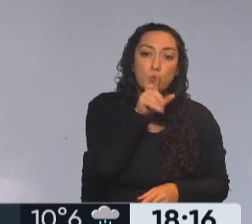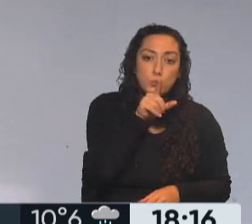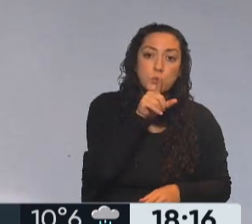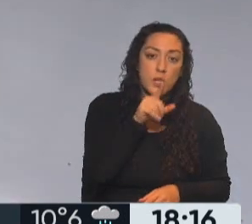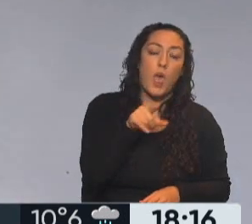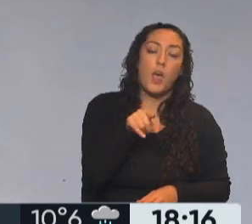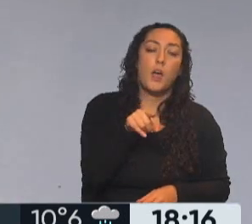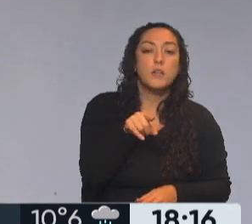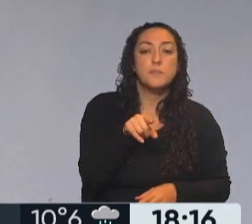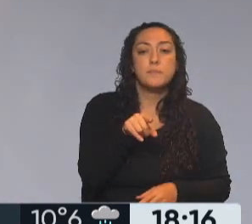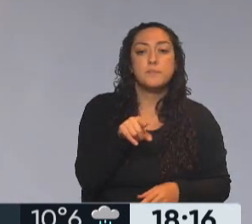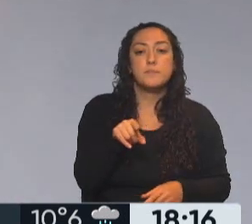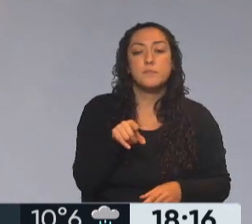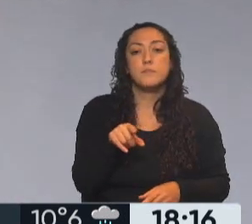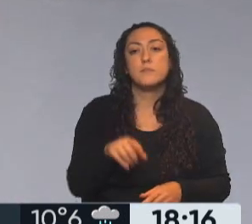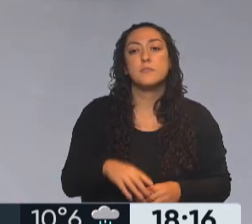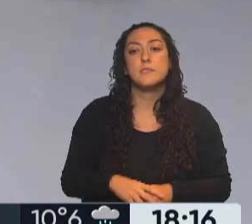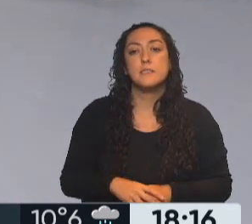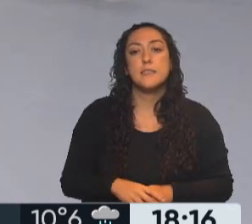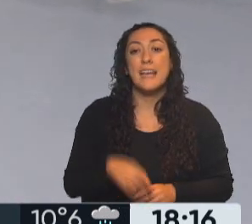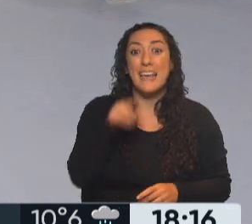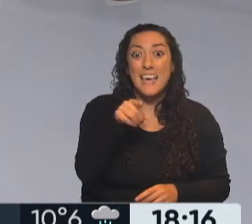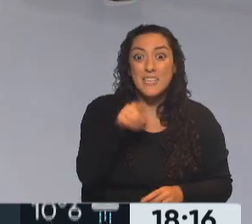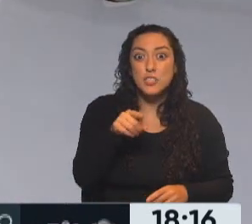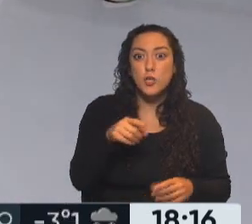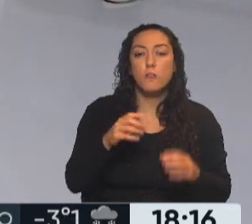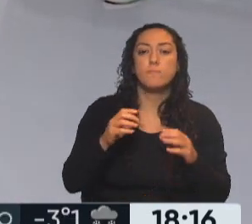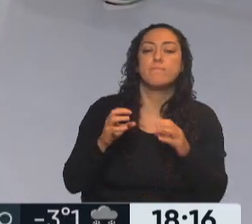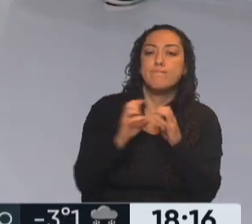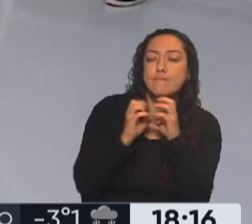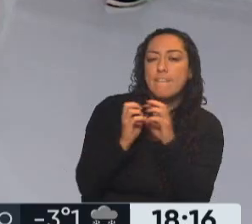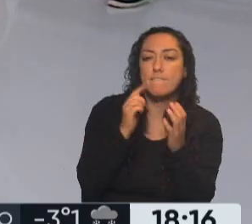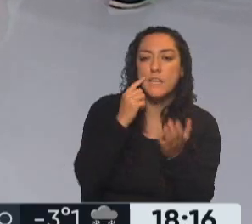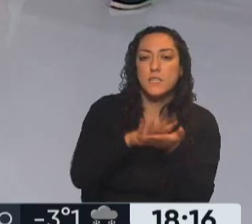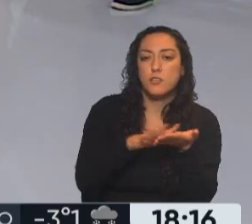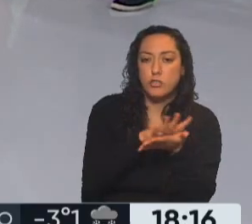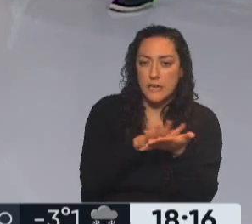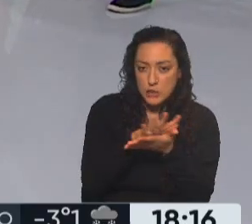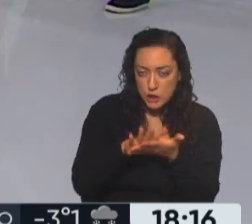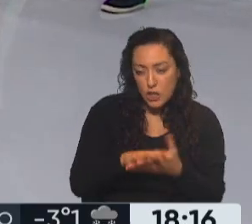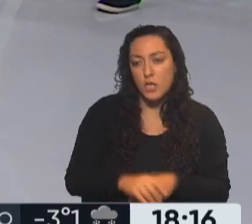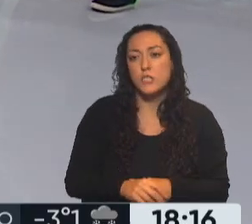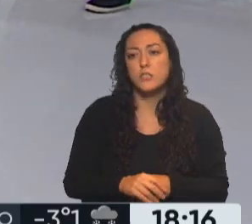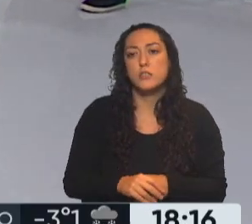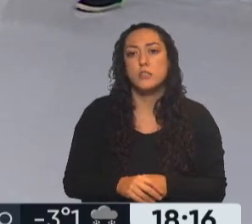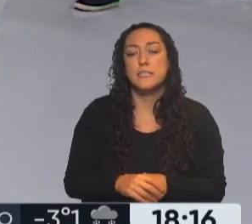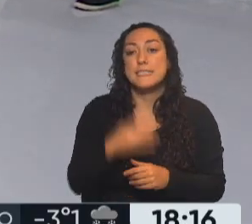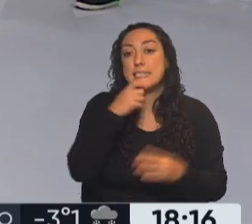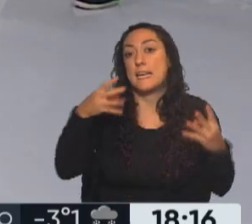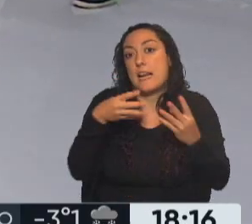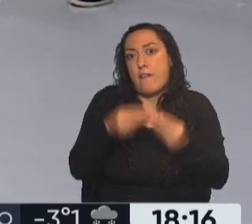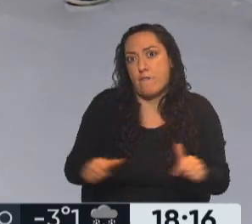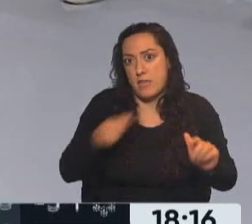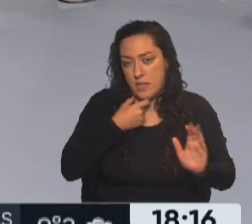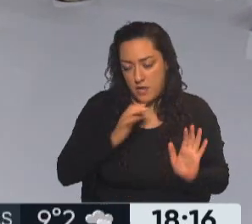que justamente son las cuestiones que se esperan debatir en una posible negociación si empezamos a hablar del fin de la